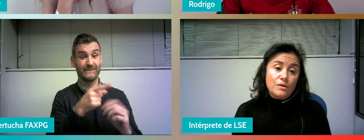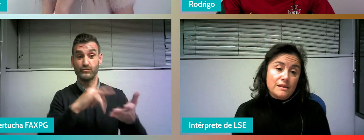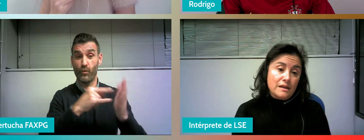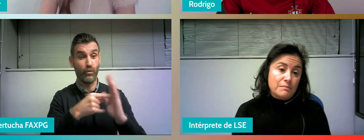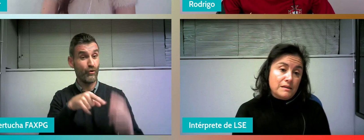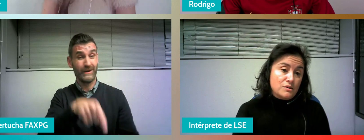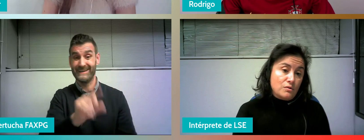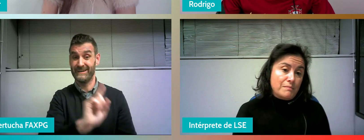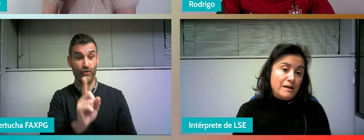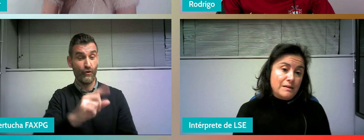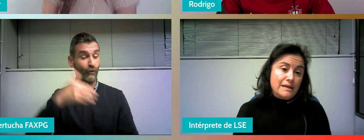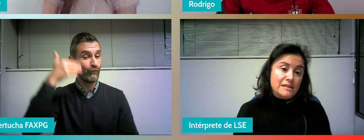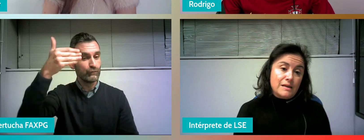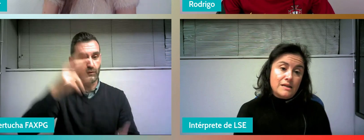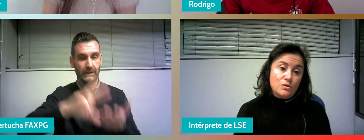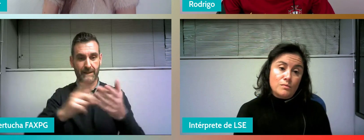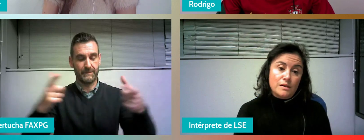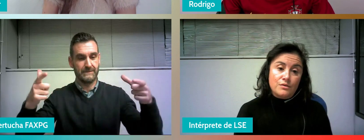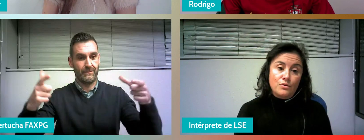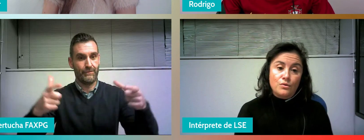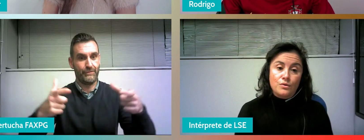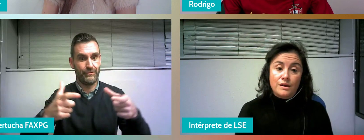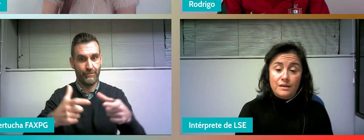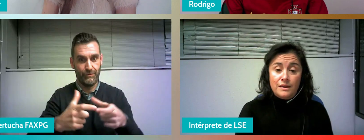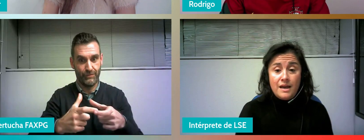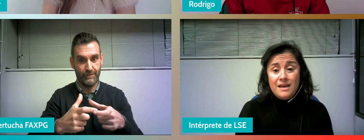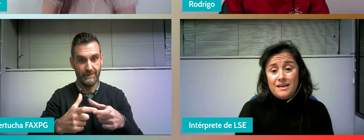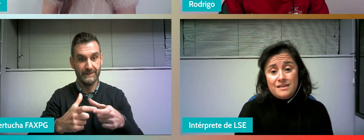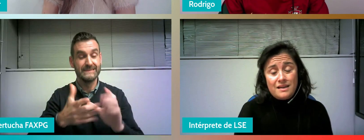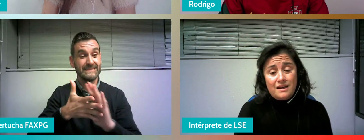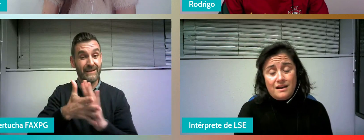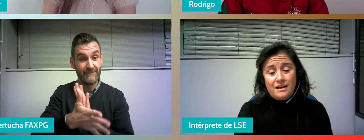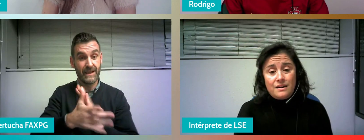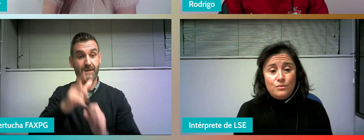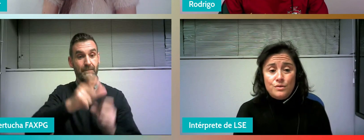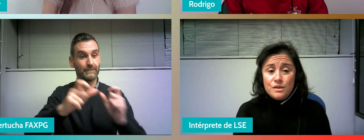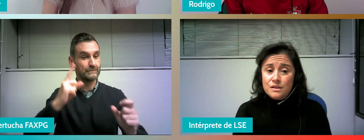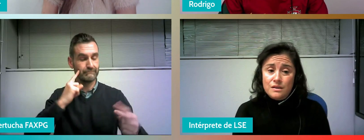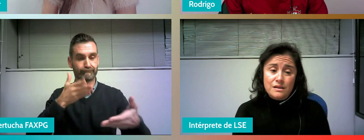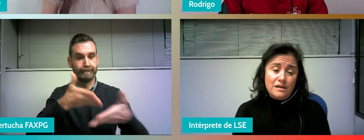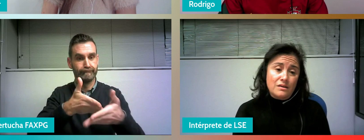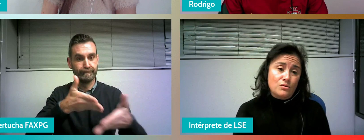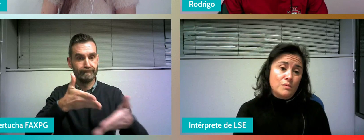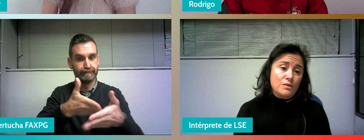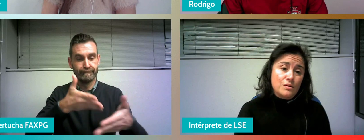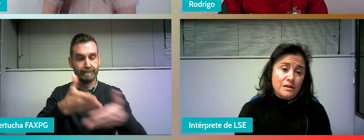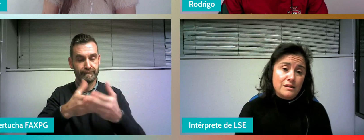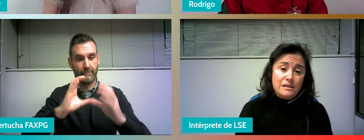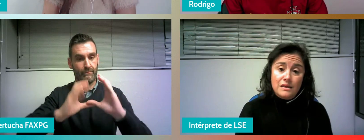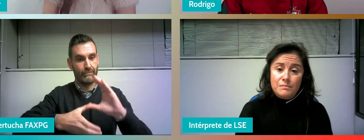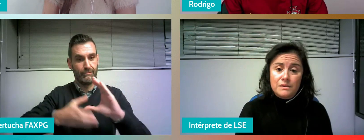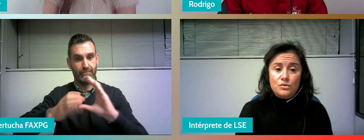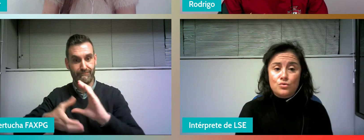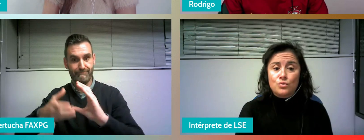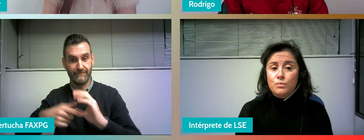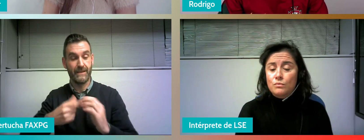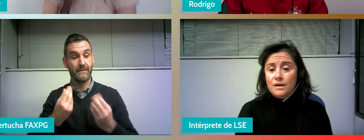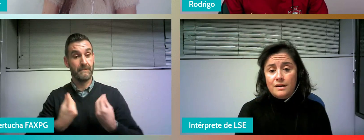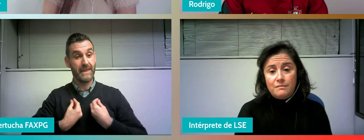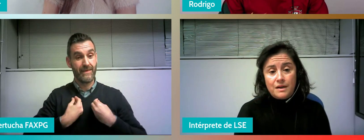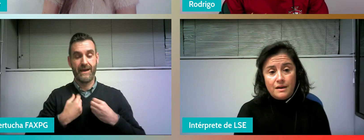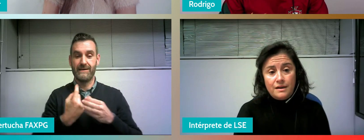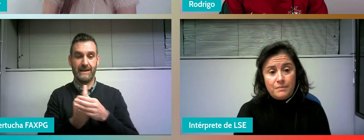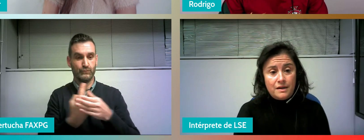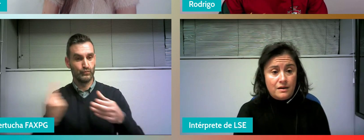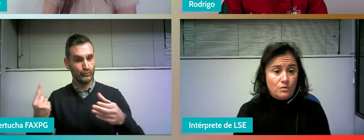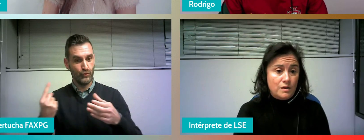contar con intérpretes, ¿no? Para eliminar esas barreras de comunicación no día a día. Está a reducirse el número de intérpretes, que supone una